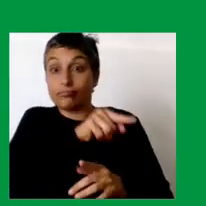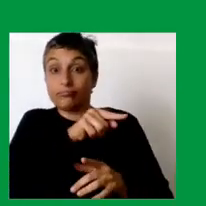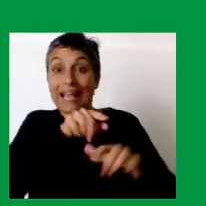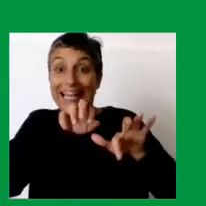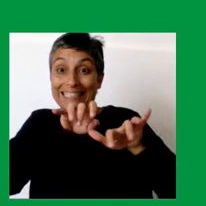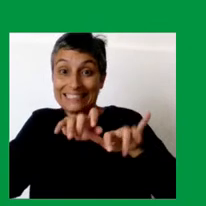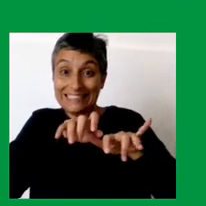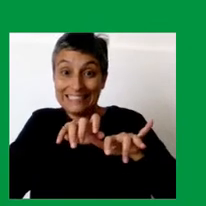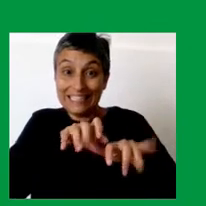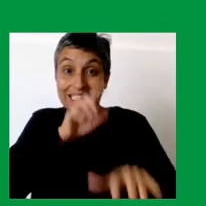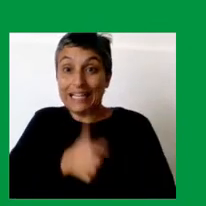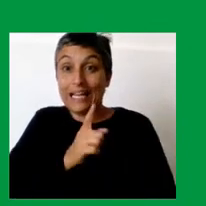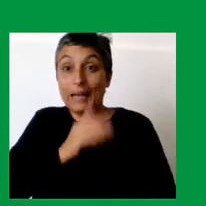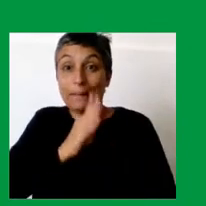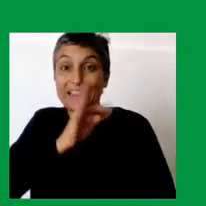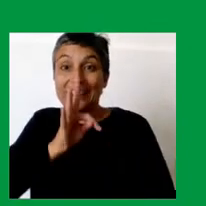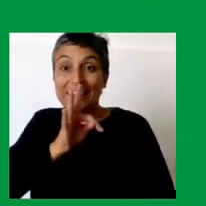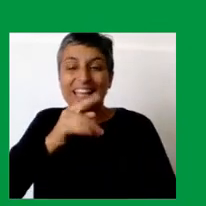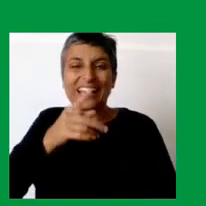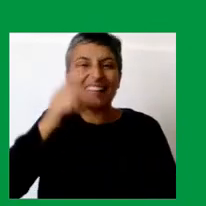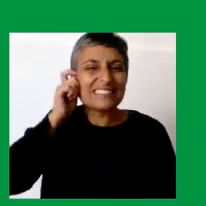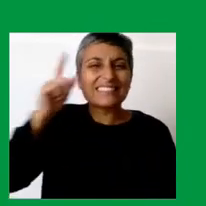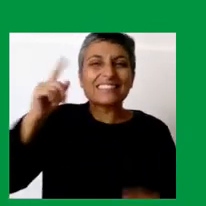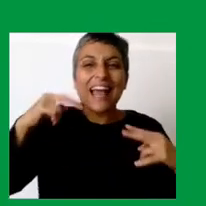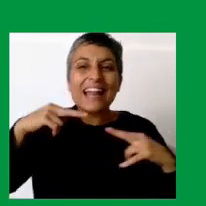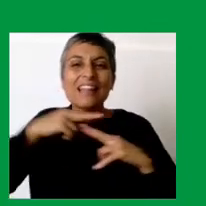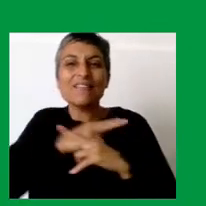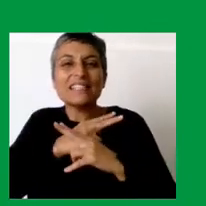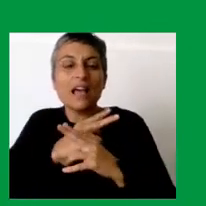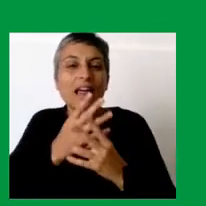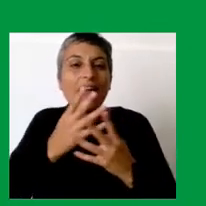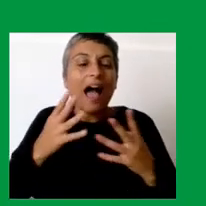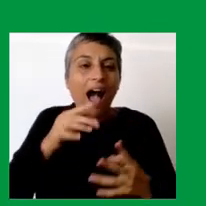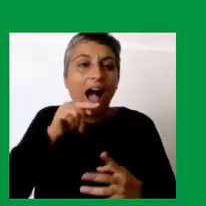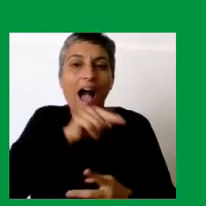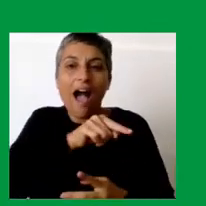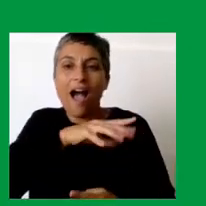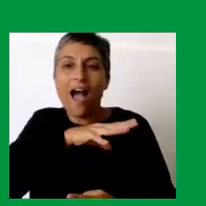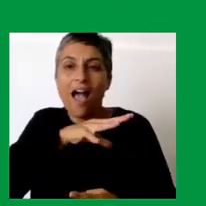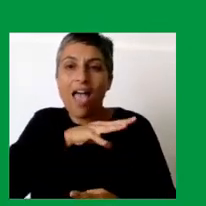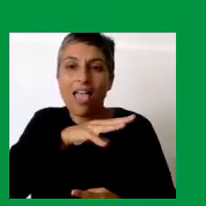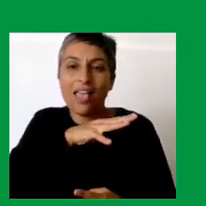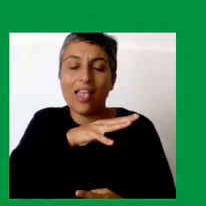es una inteligencia artificial que tiene un formato, una interfaz muy